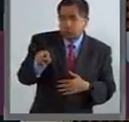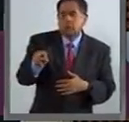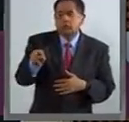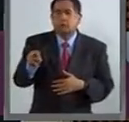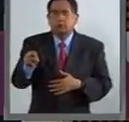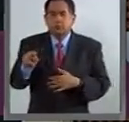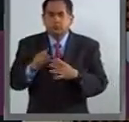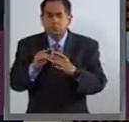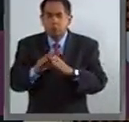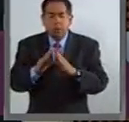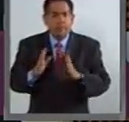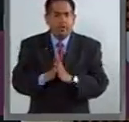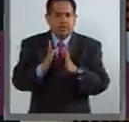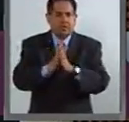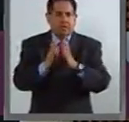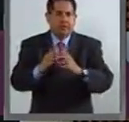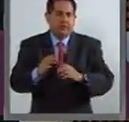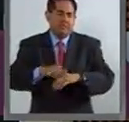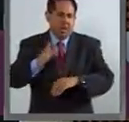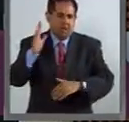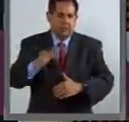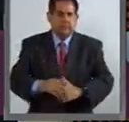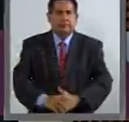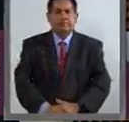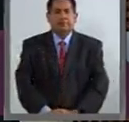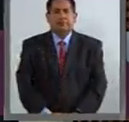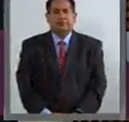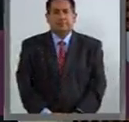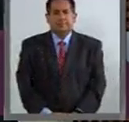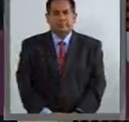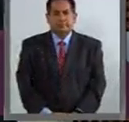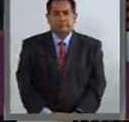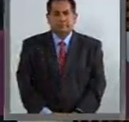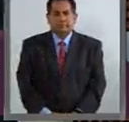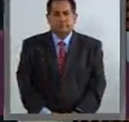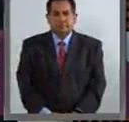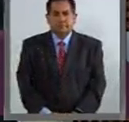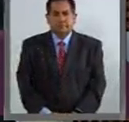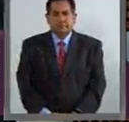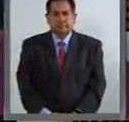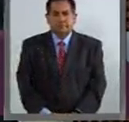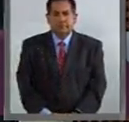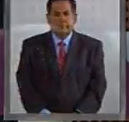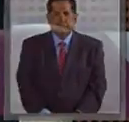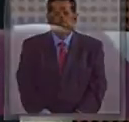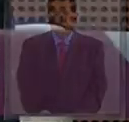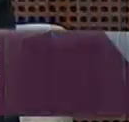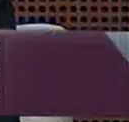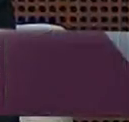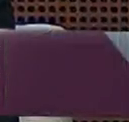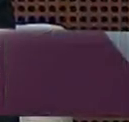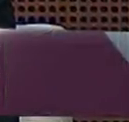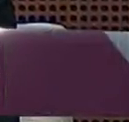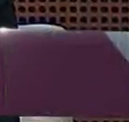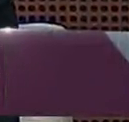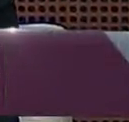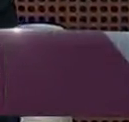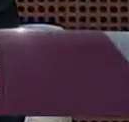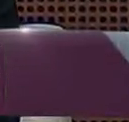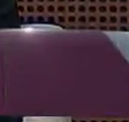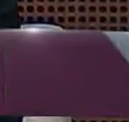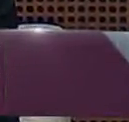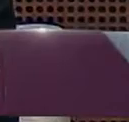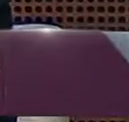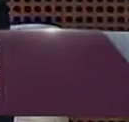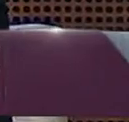e incluso participen, necesitamos, sin duda alguna, de las nuevas tecnologías.